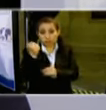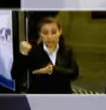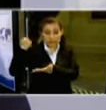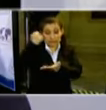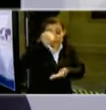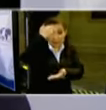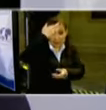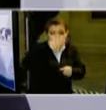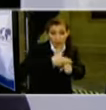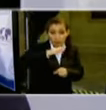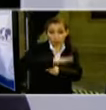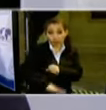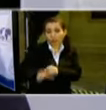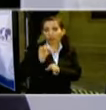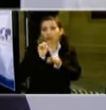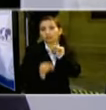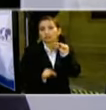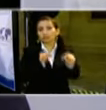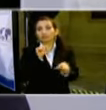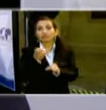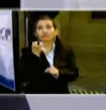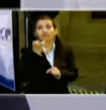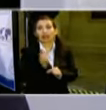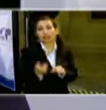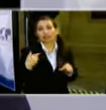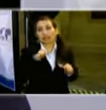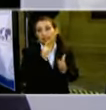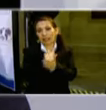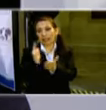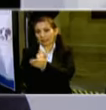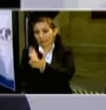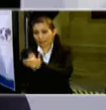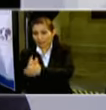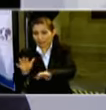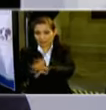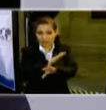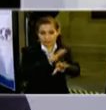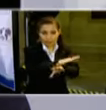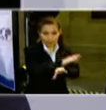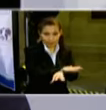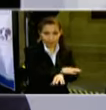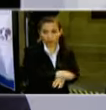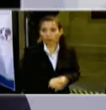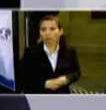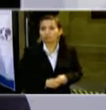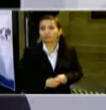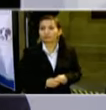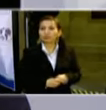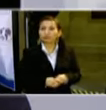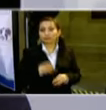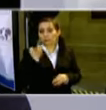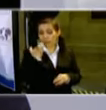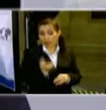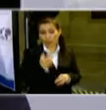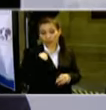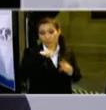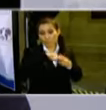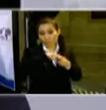extranjeras que se verían atraídas por estas reformas estructurales y que de hecho